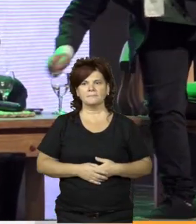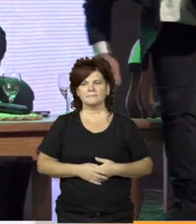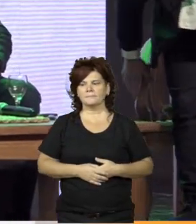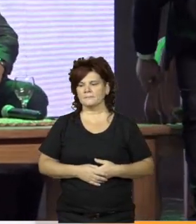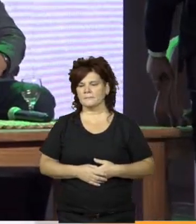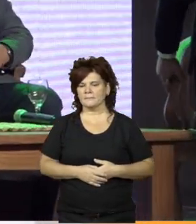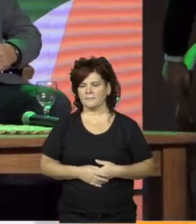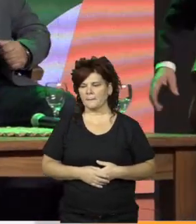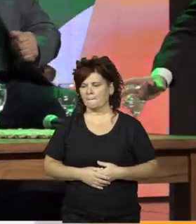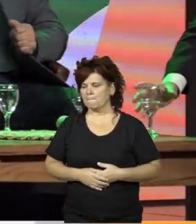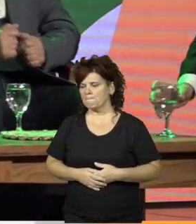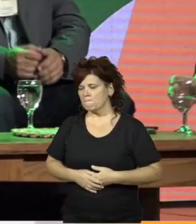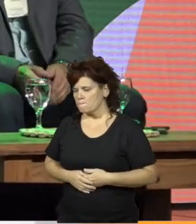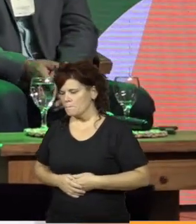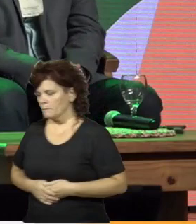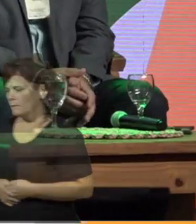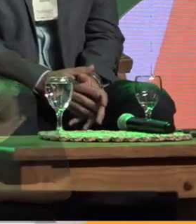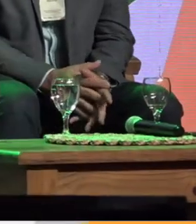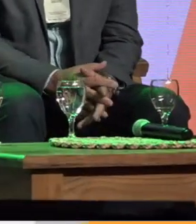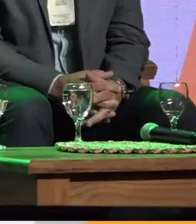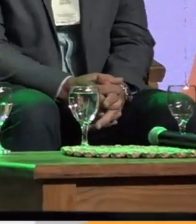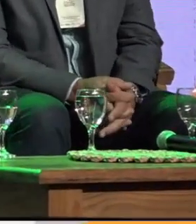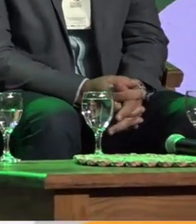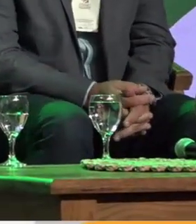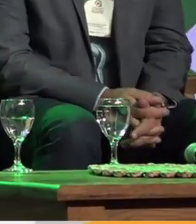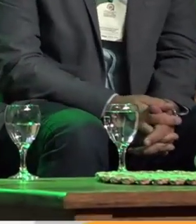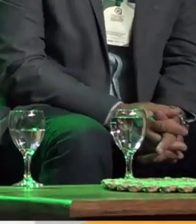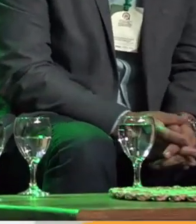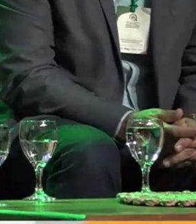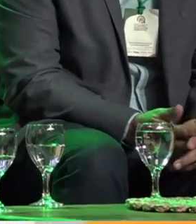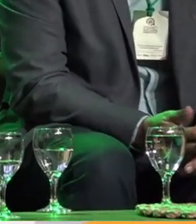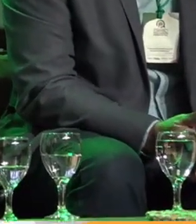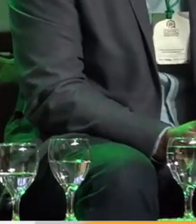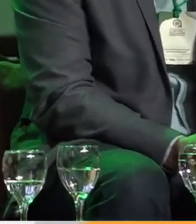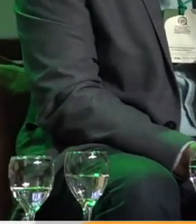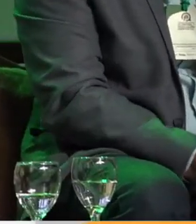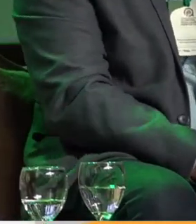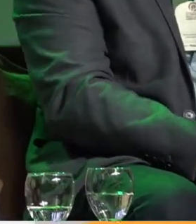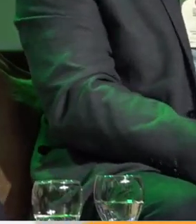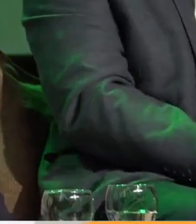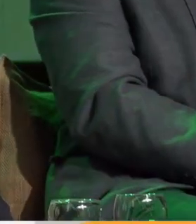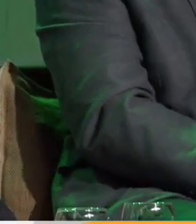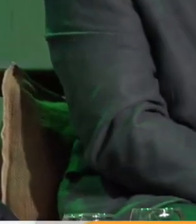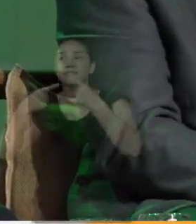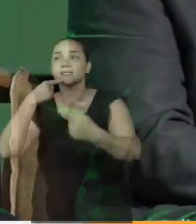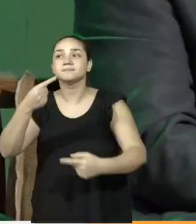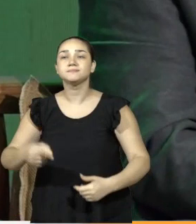Bueno, muchísimas gracias. Bueno, no sé si alguien quiere hacer alguna pregunta.